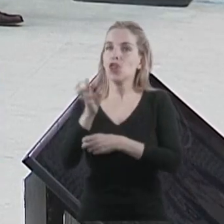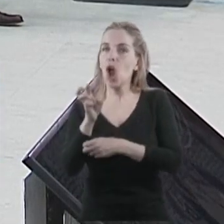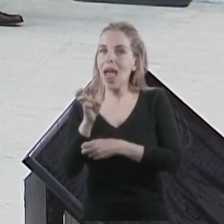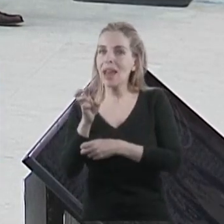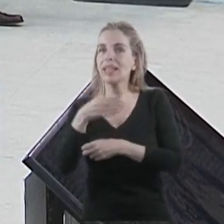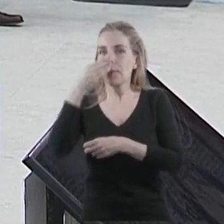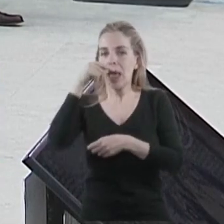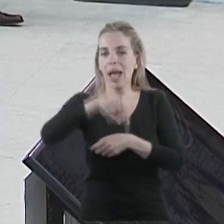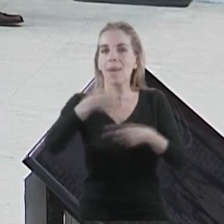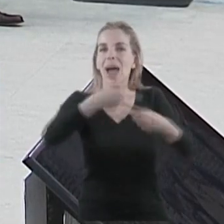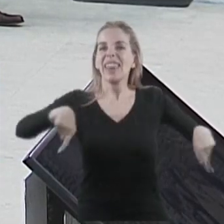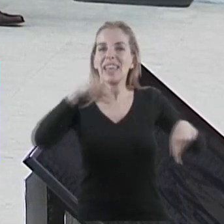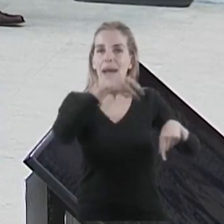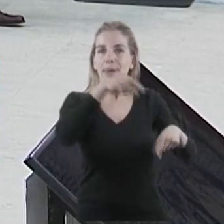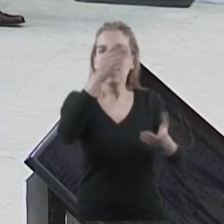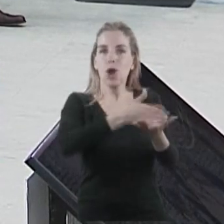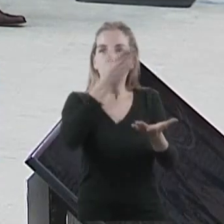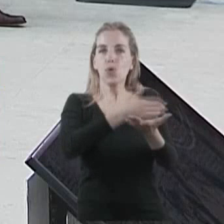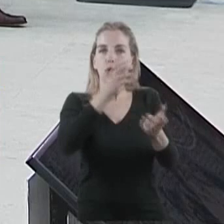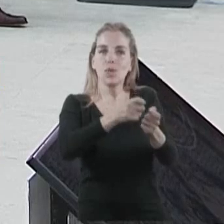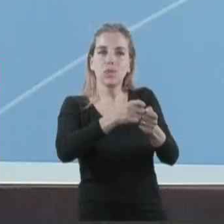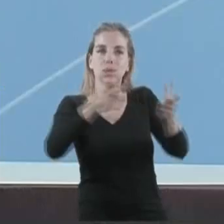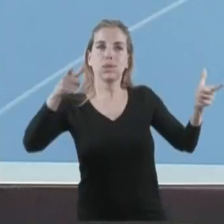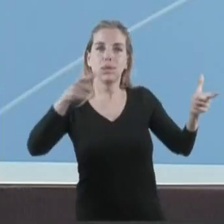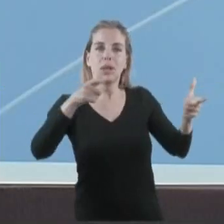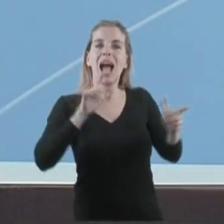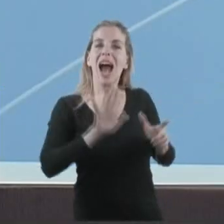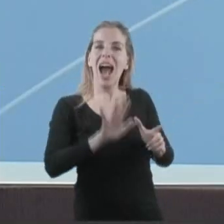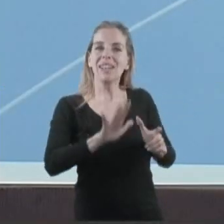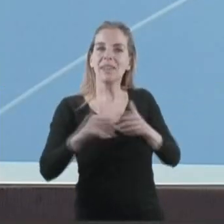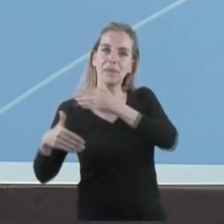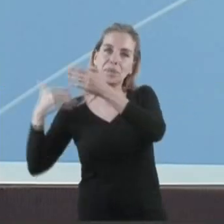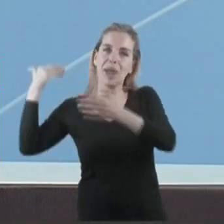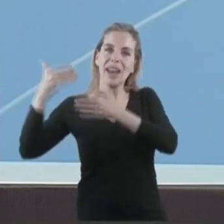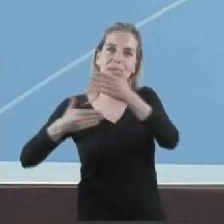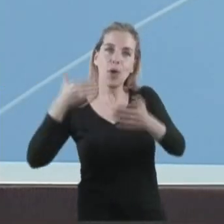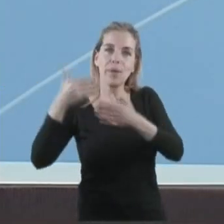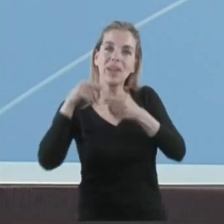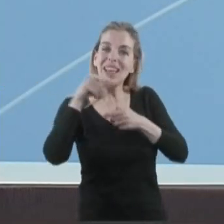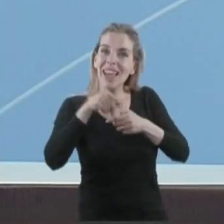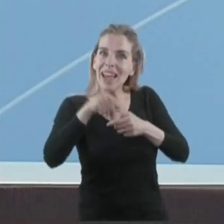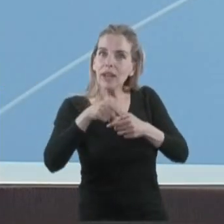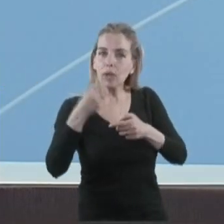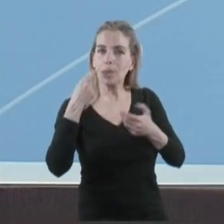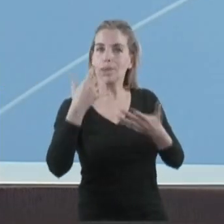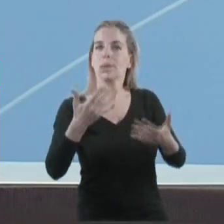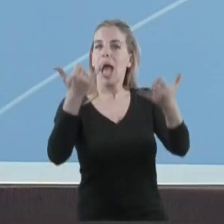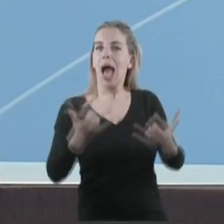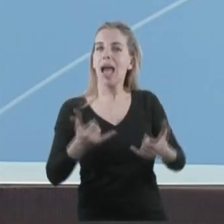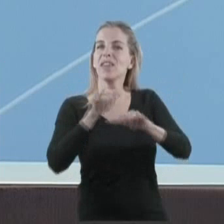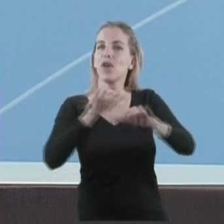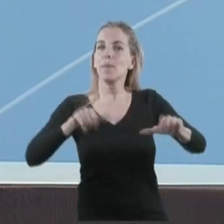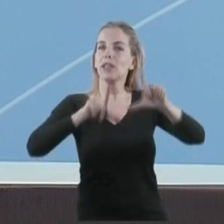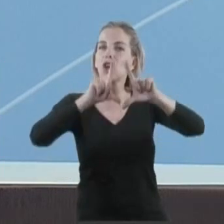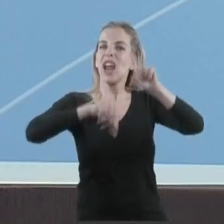la Argentina que se viene construyendo. Y esos resultados los muestran los datos,